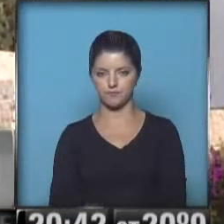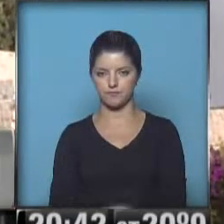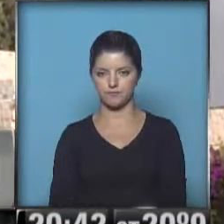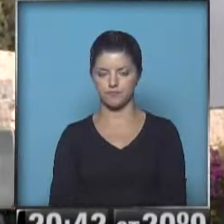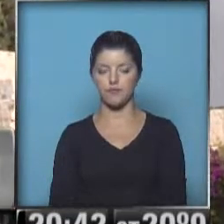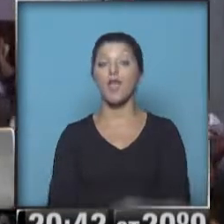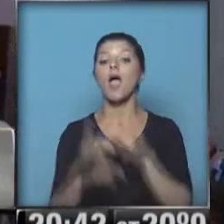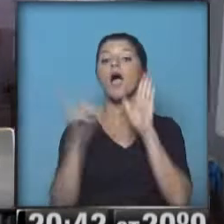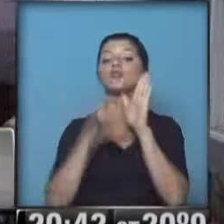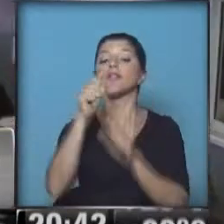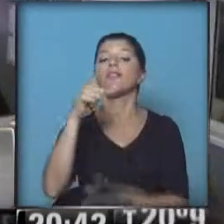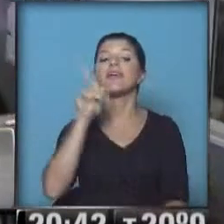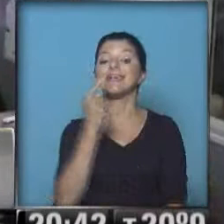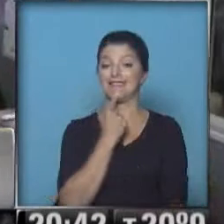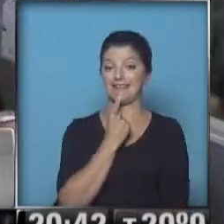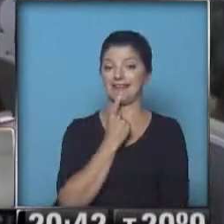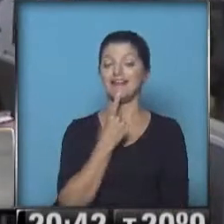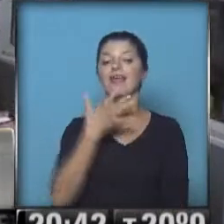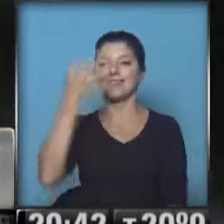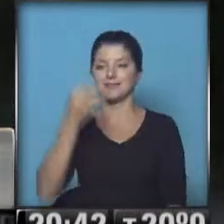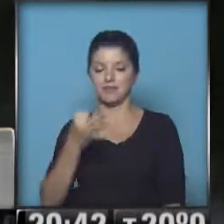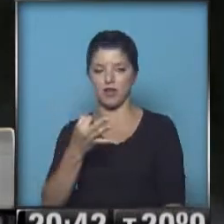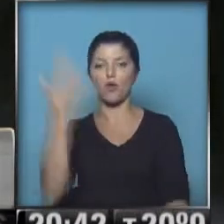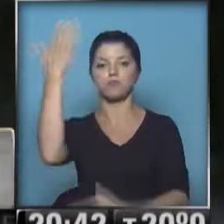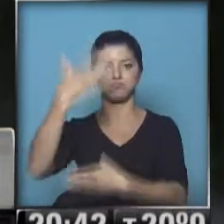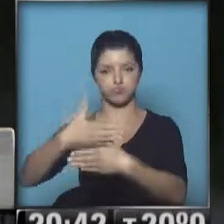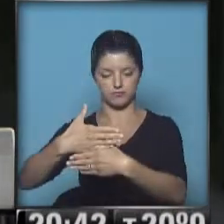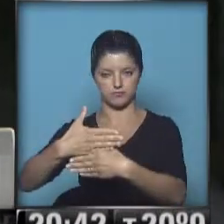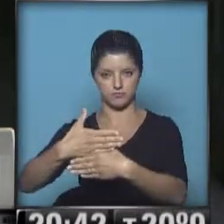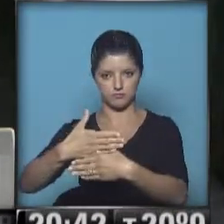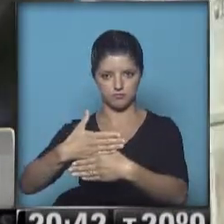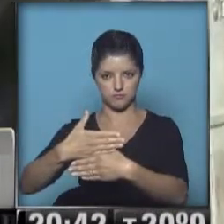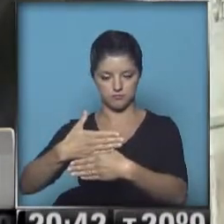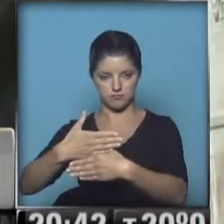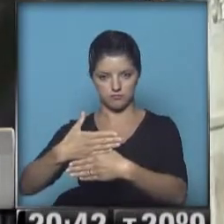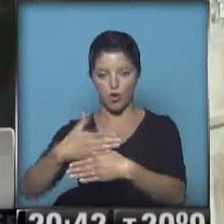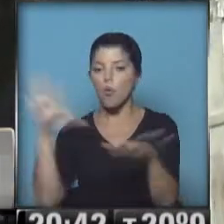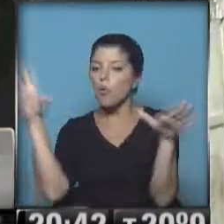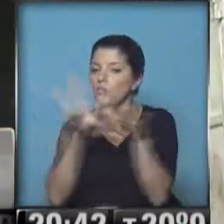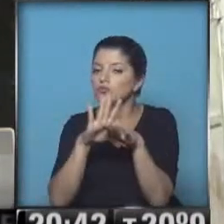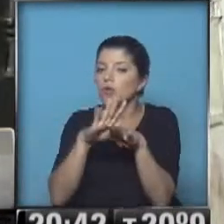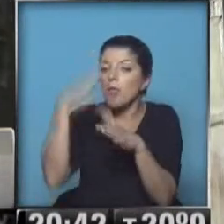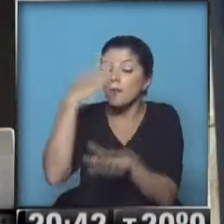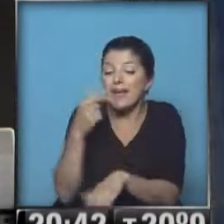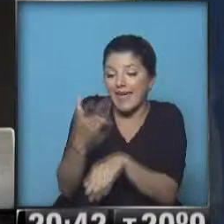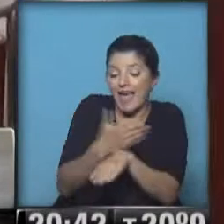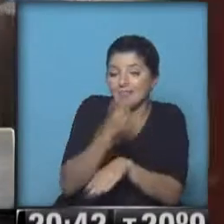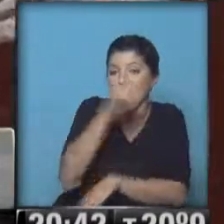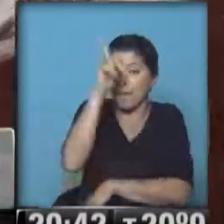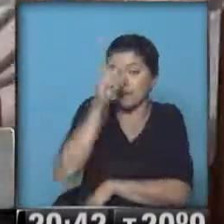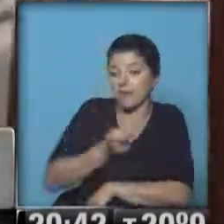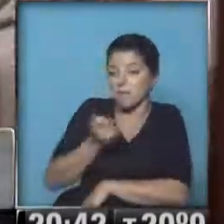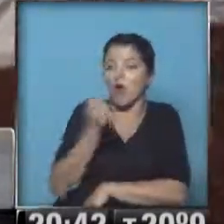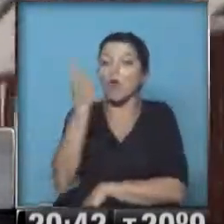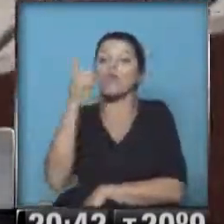Las autoridades de Israel decidieron cerrar la explanada de las mezquitas en Jerusalén justo después de que la policía de ese país matara a